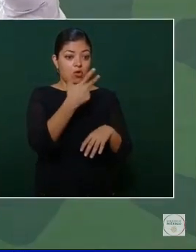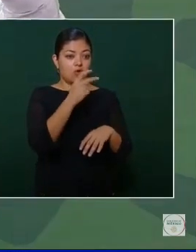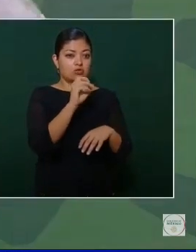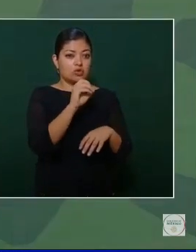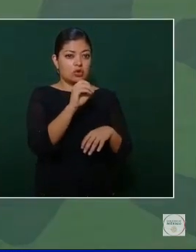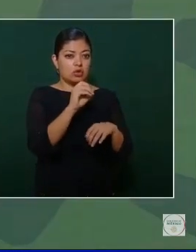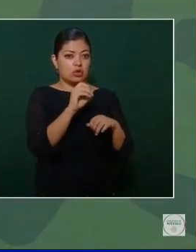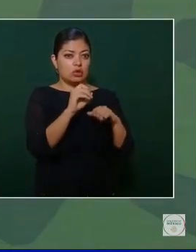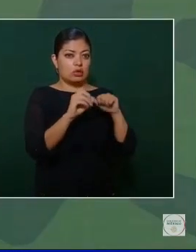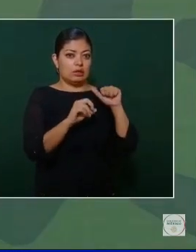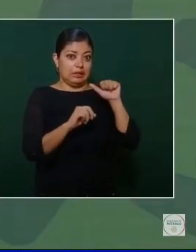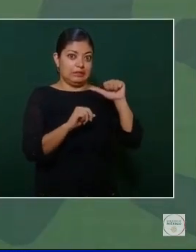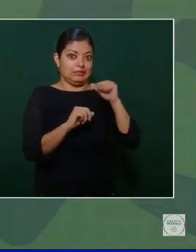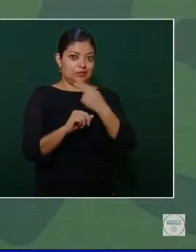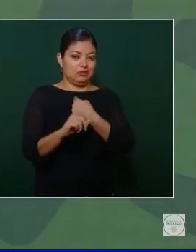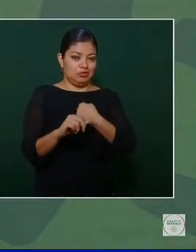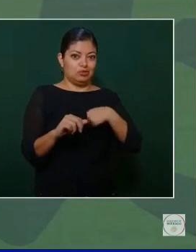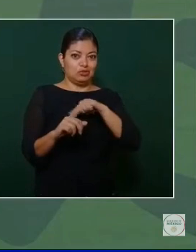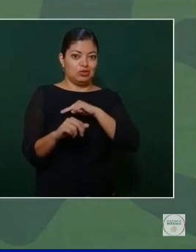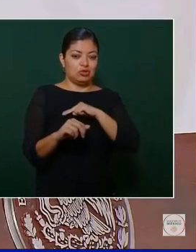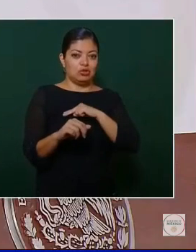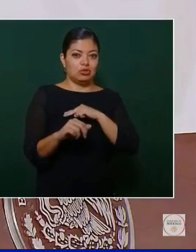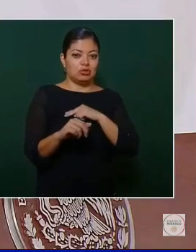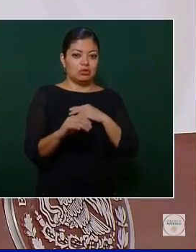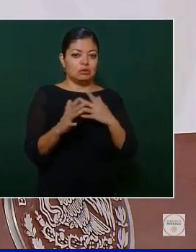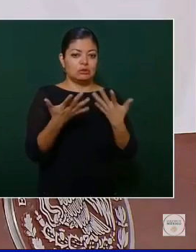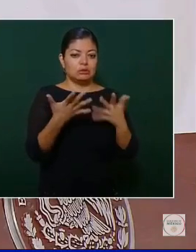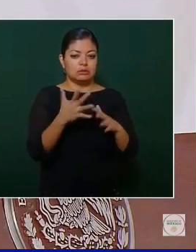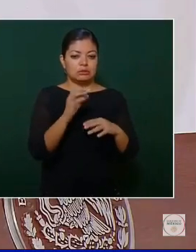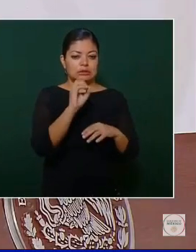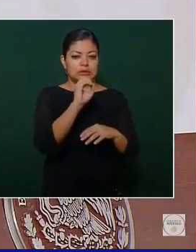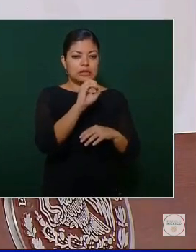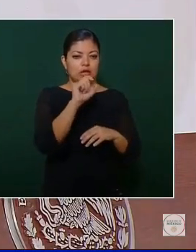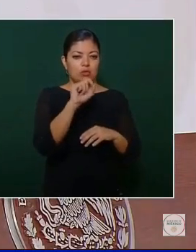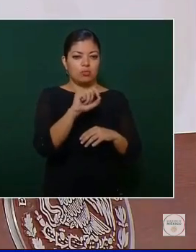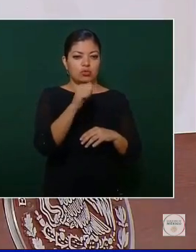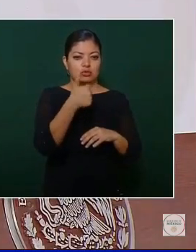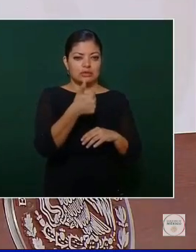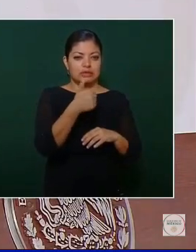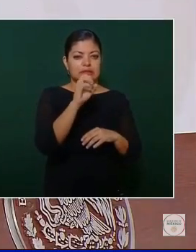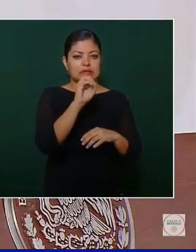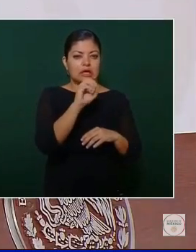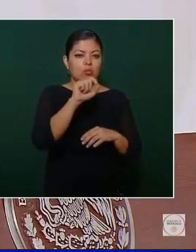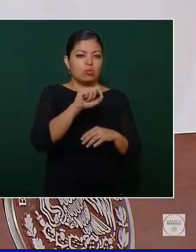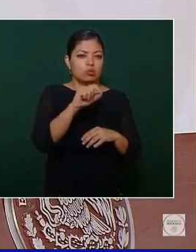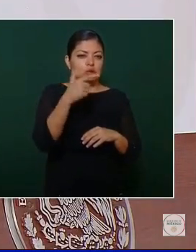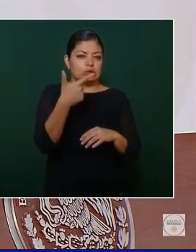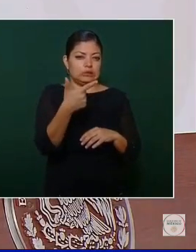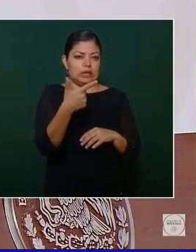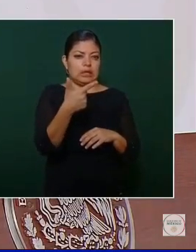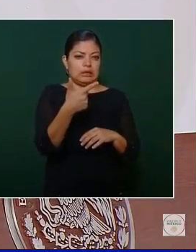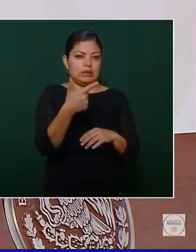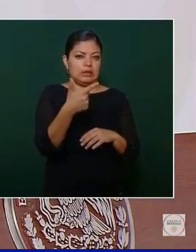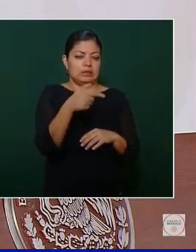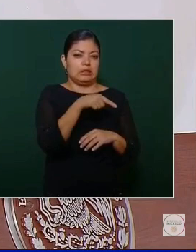8,16 nuestro debe estar como 0.6, 0.7 lo de